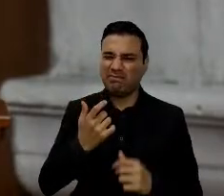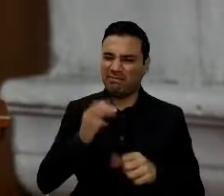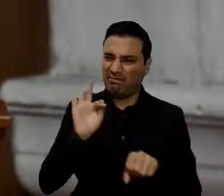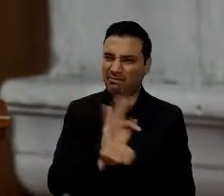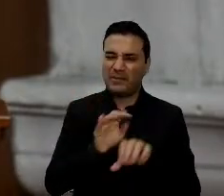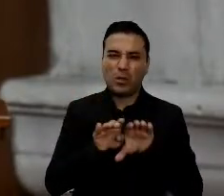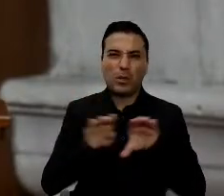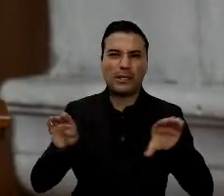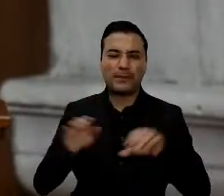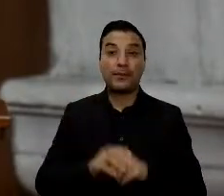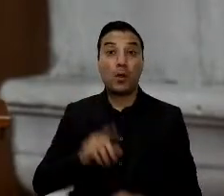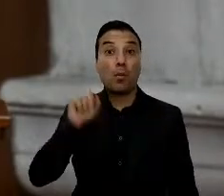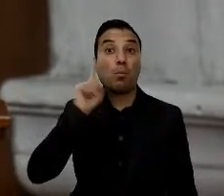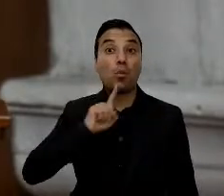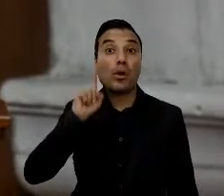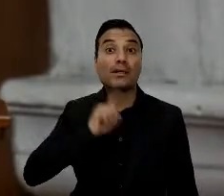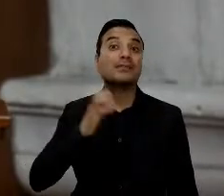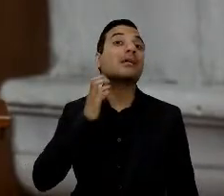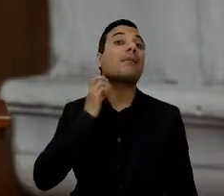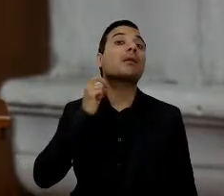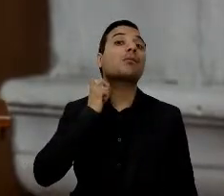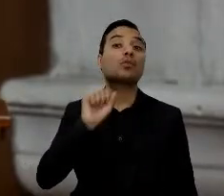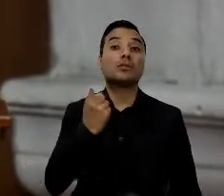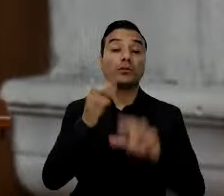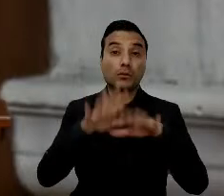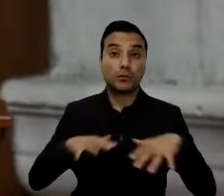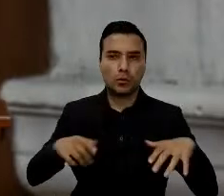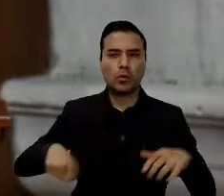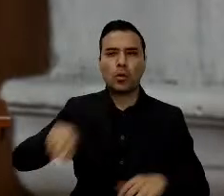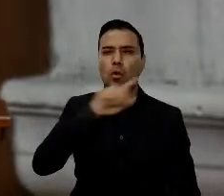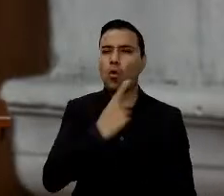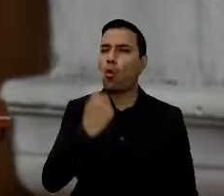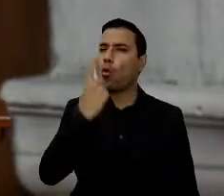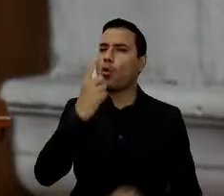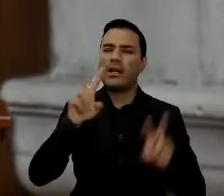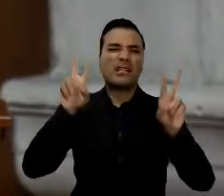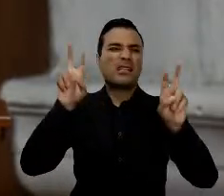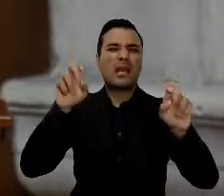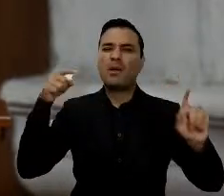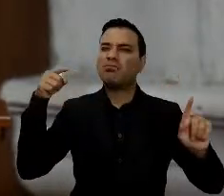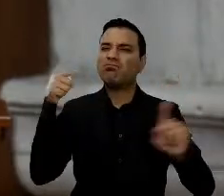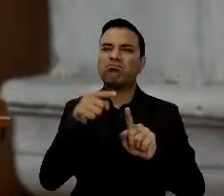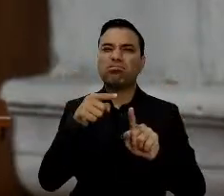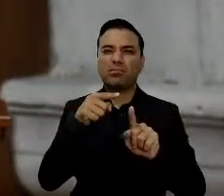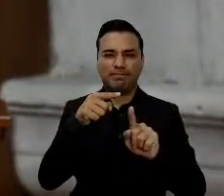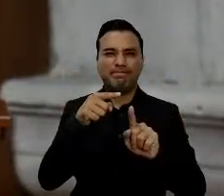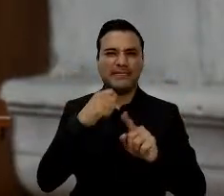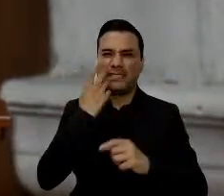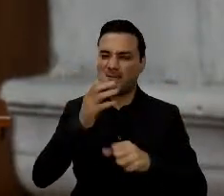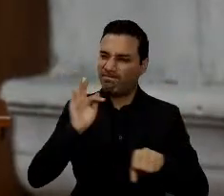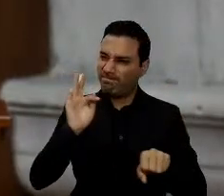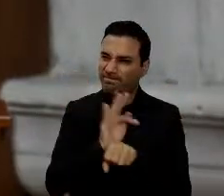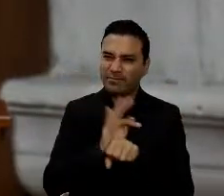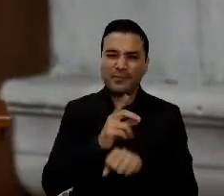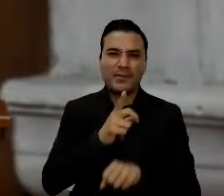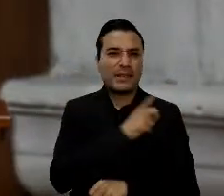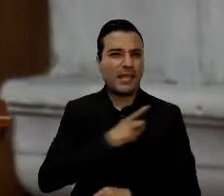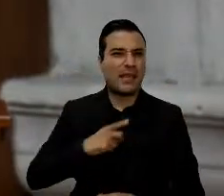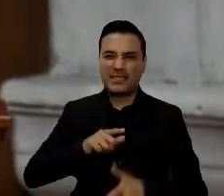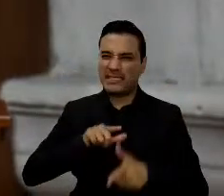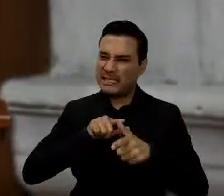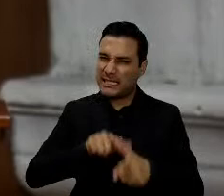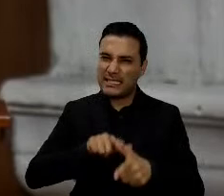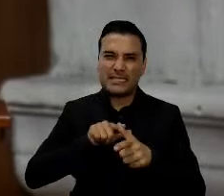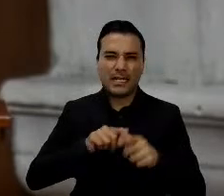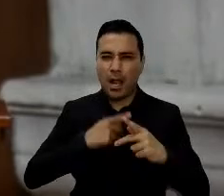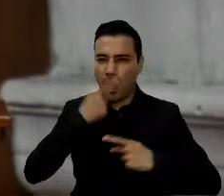legislatura demostramos que tenemos un bien común pero ese que bien común tenemos que seguirlo haciendo como caja de resonancia